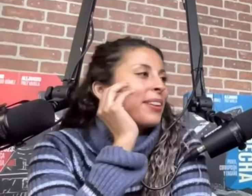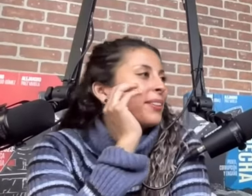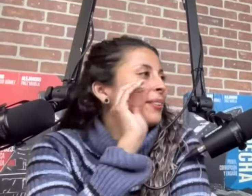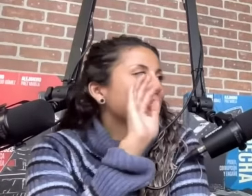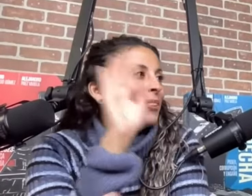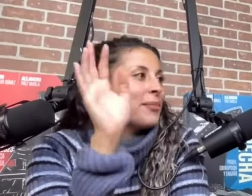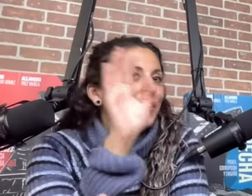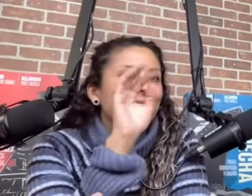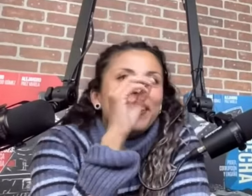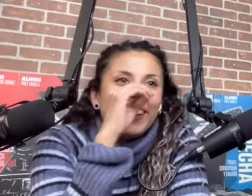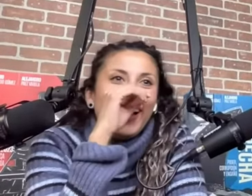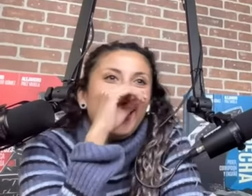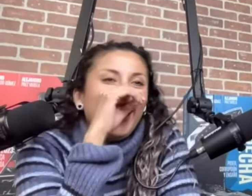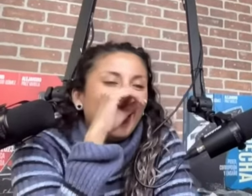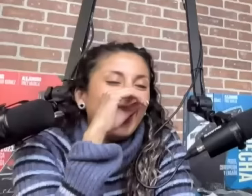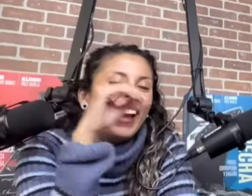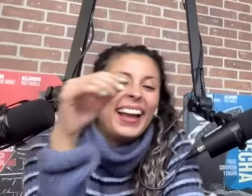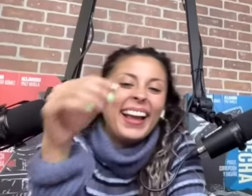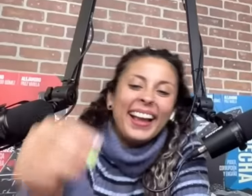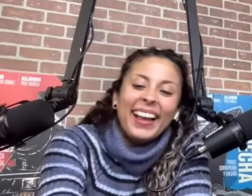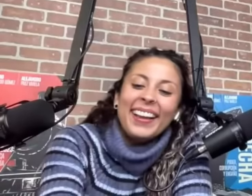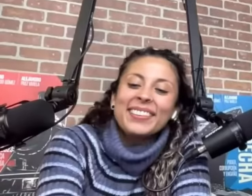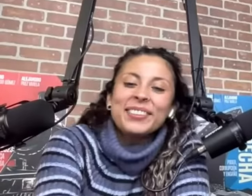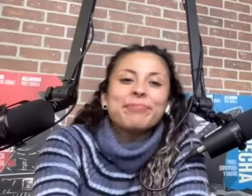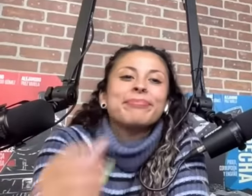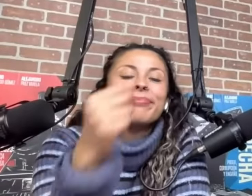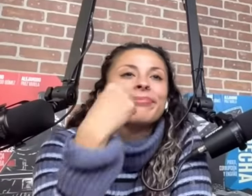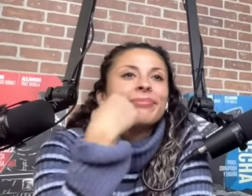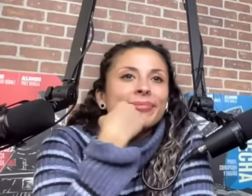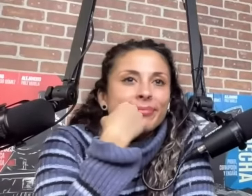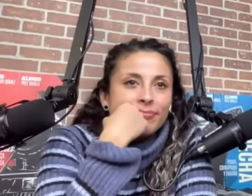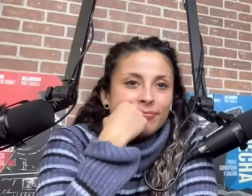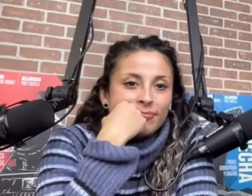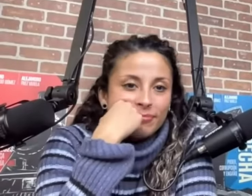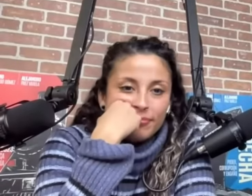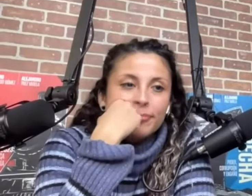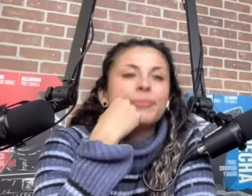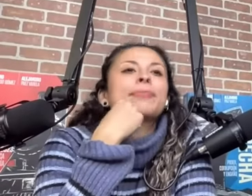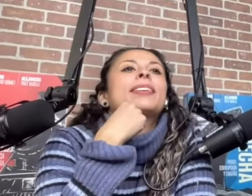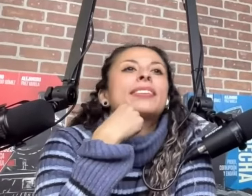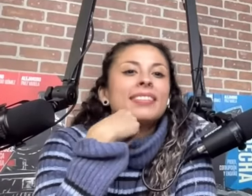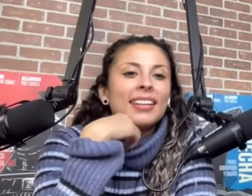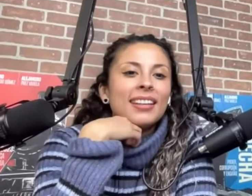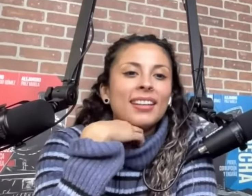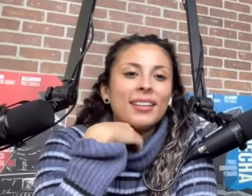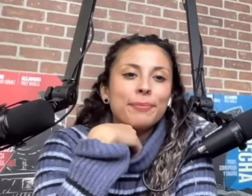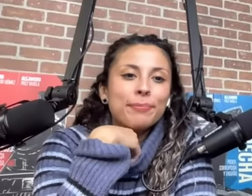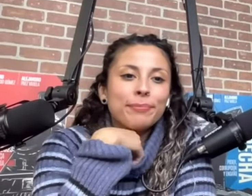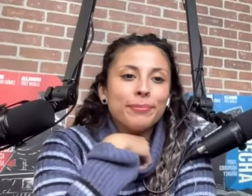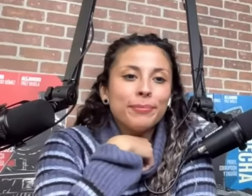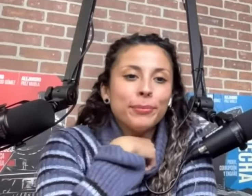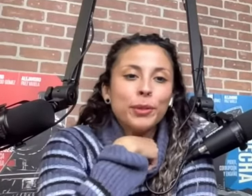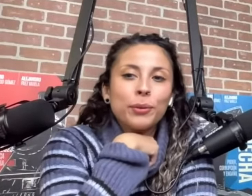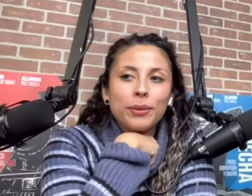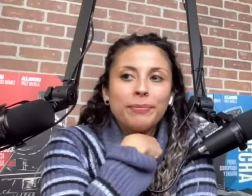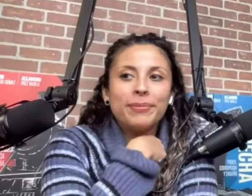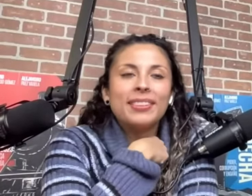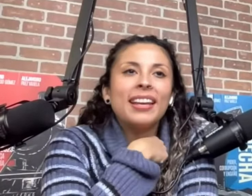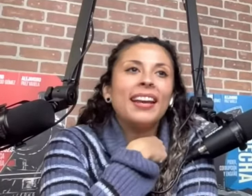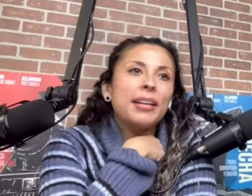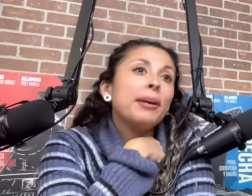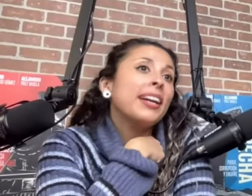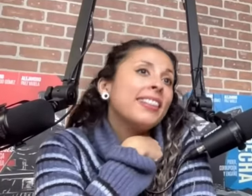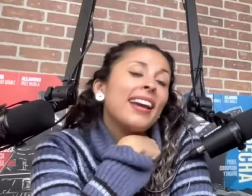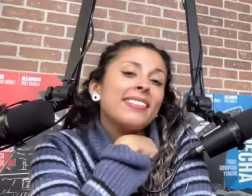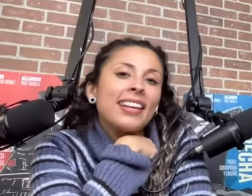las dos perí todos los programas no no no noticias a las dos er tienes una sección muy interesante gente así sí muy